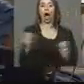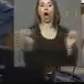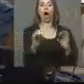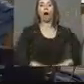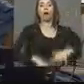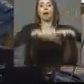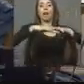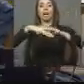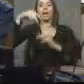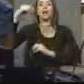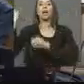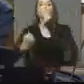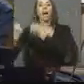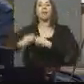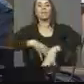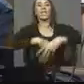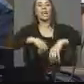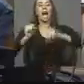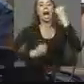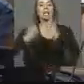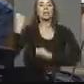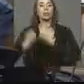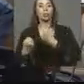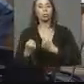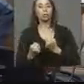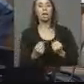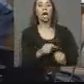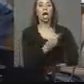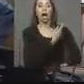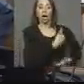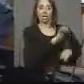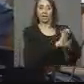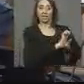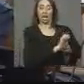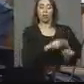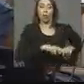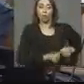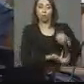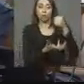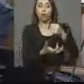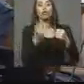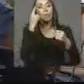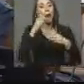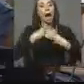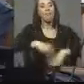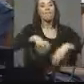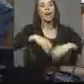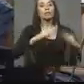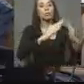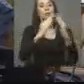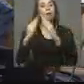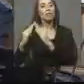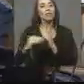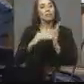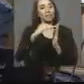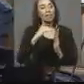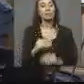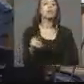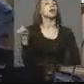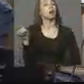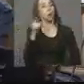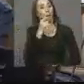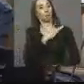está financiando el tema de los residuos domiciliarios, que es lo que nos interesa solucionar. Y le pido a usted que tenga mucho